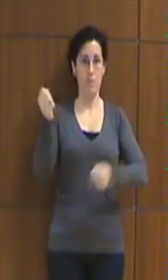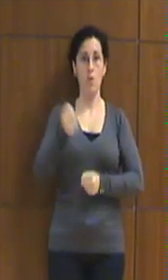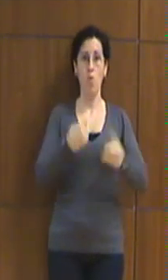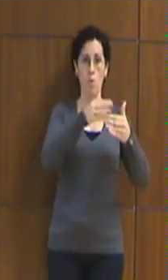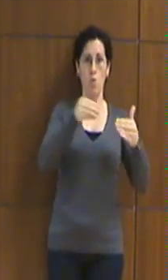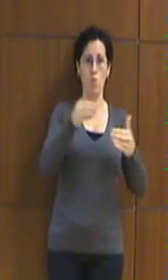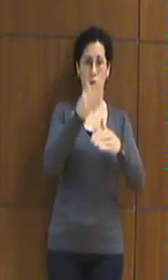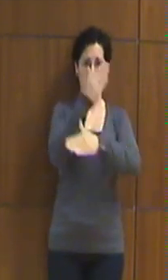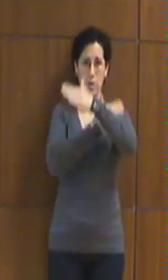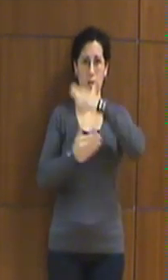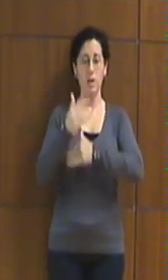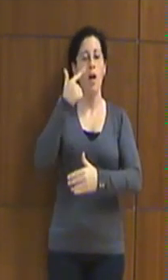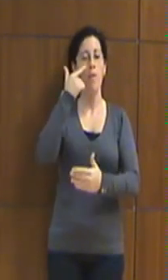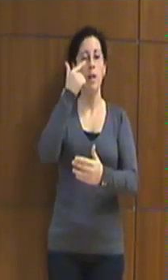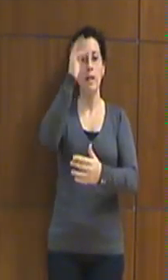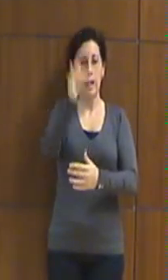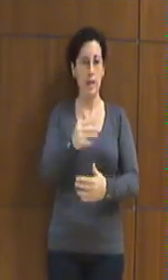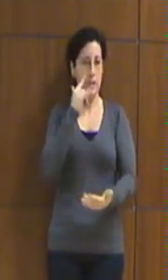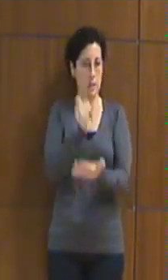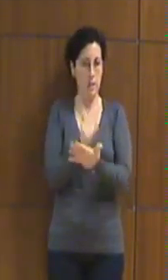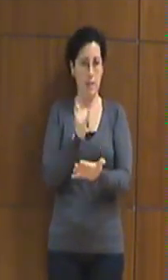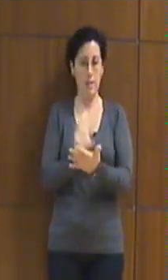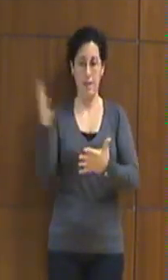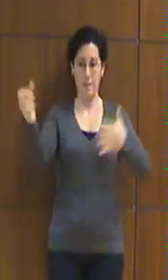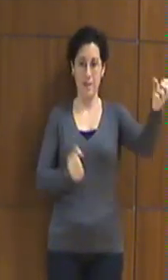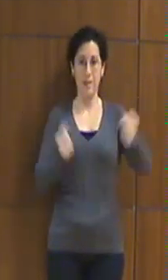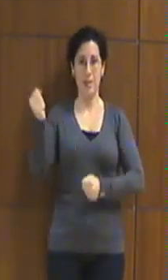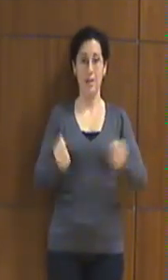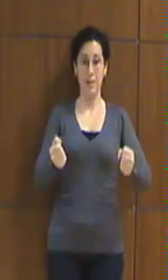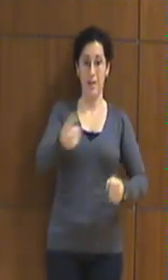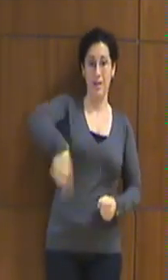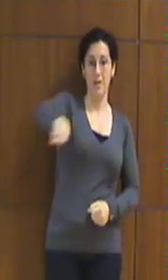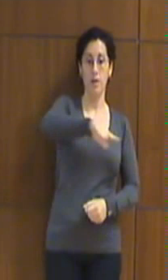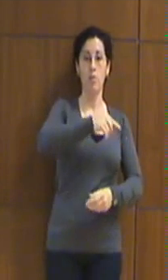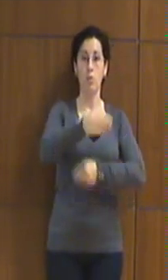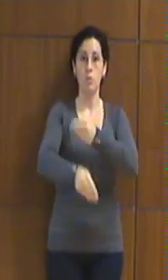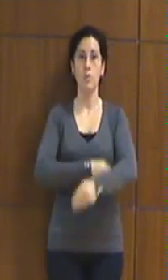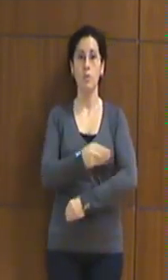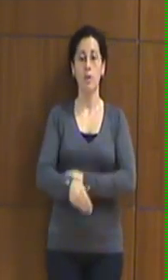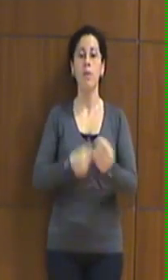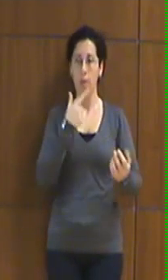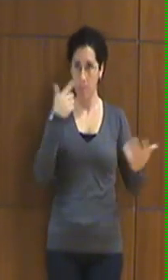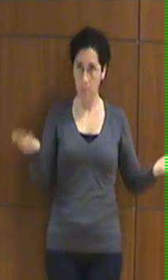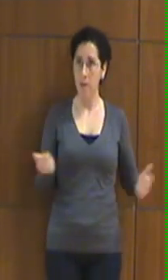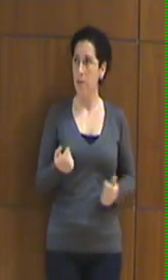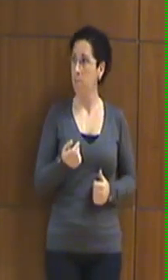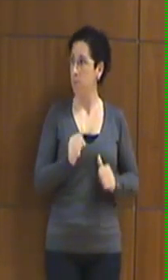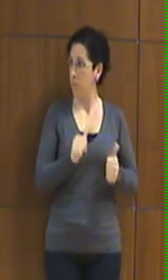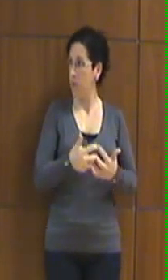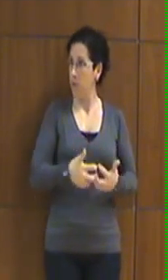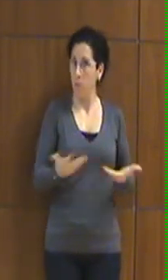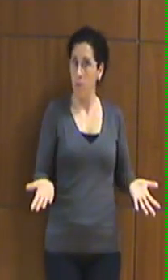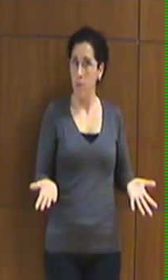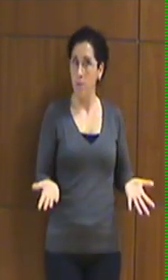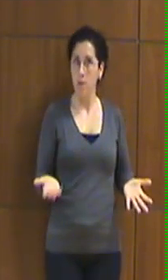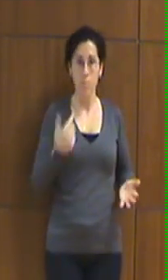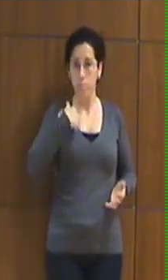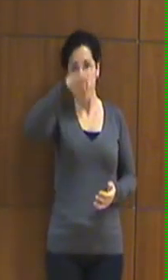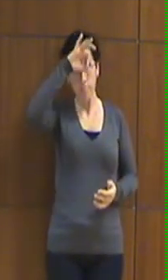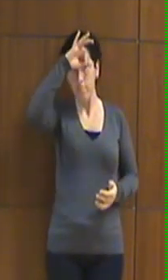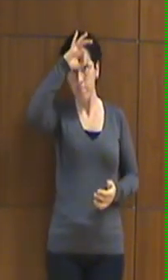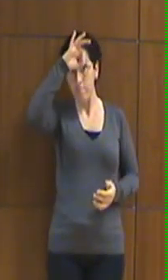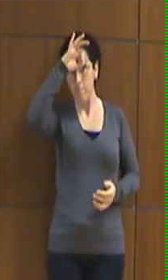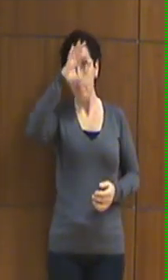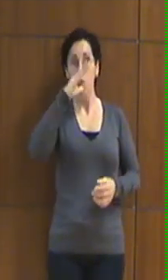con discapacidad para hacer los test de prueba y se sentaban delante y decían, muy bien, ¿y me lo pones en marcha? O sea, me lo parametrizas, porque yo no